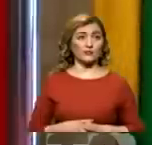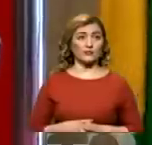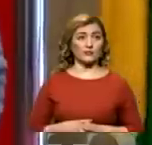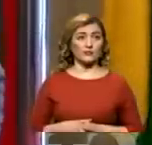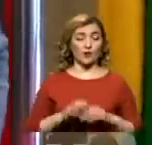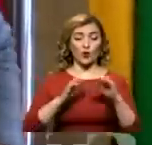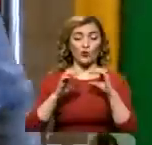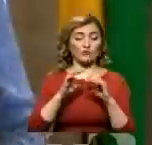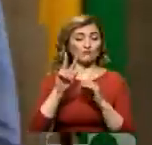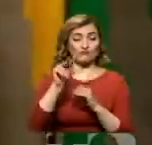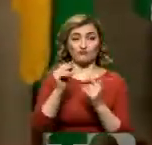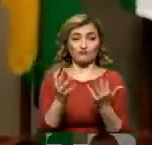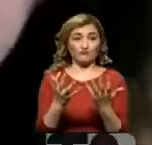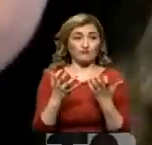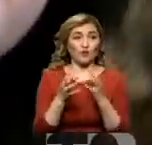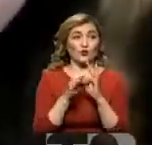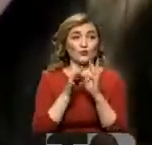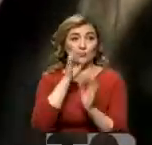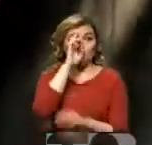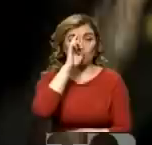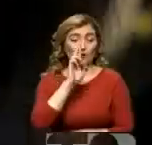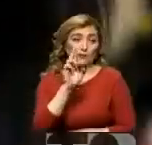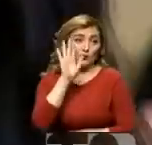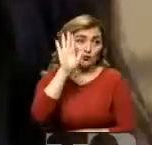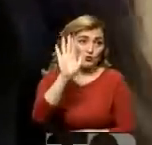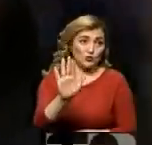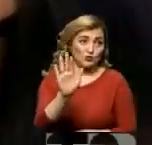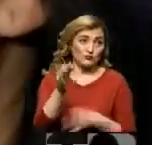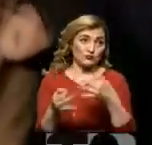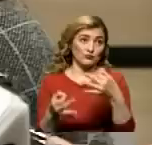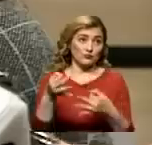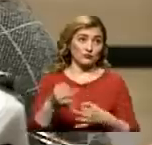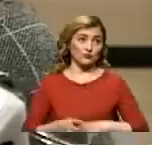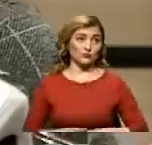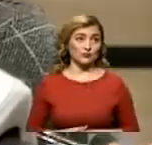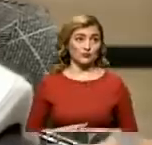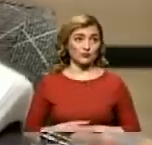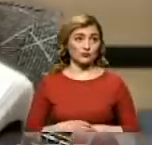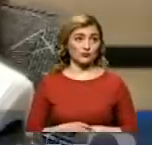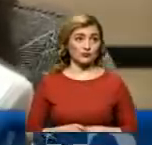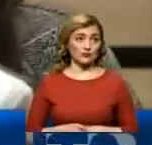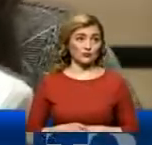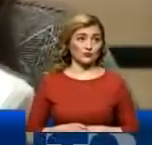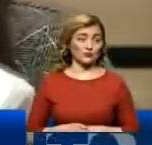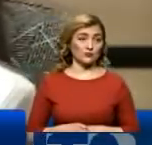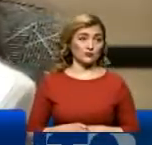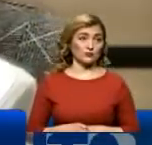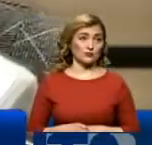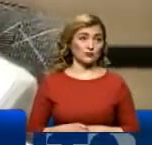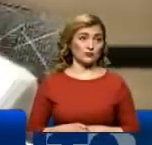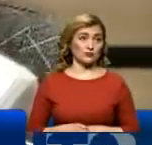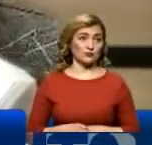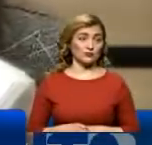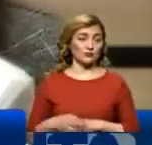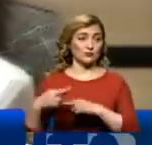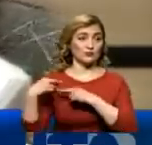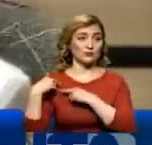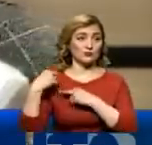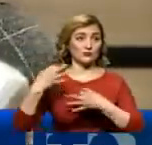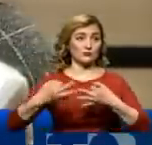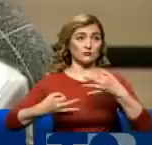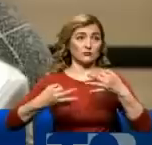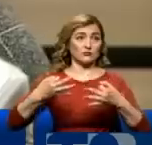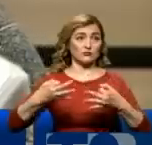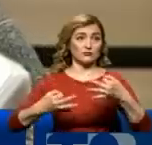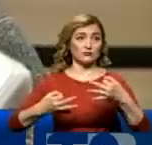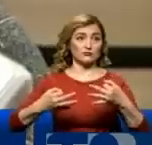asambleísta. Sus compañeros del bloque dicen son respetuosos de lo que haga la justicia. Lo responsable es que la justicia actúe sin